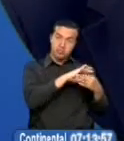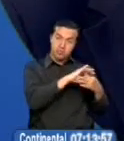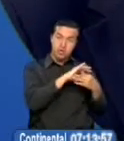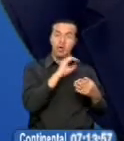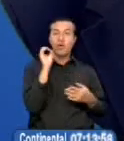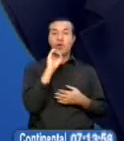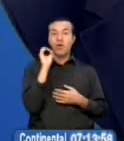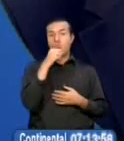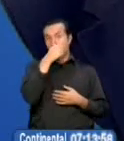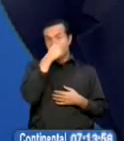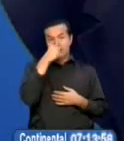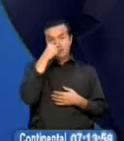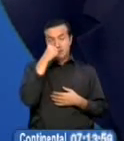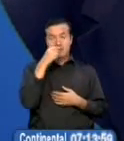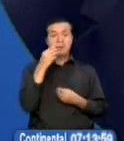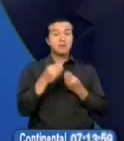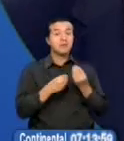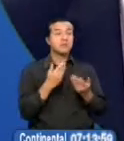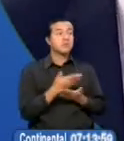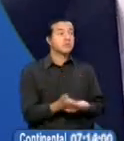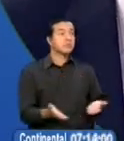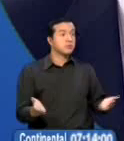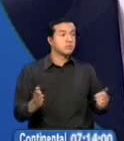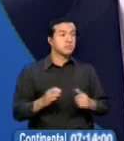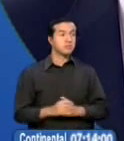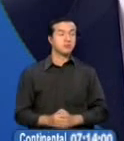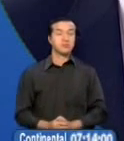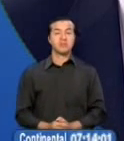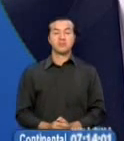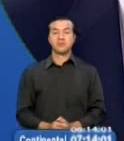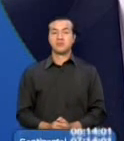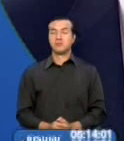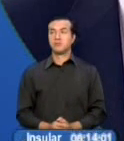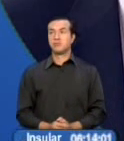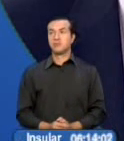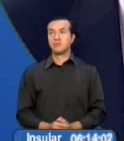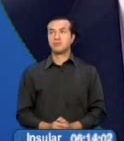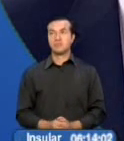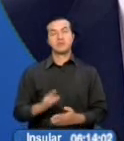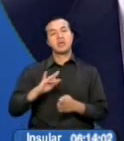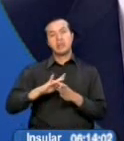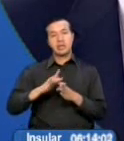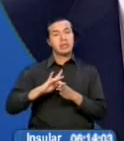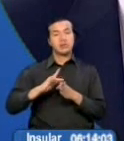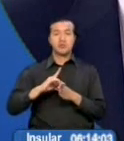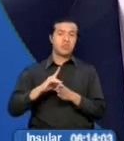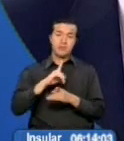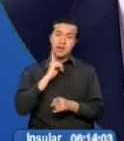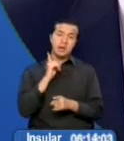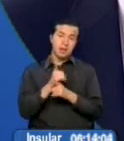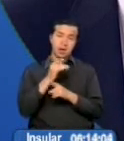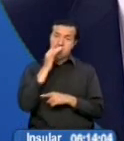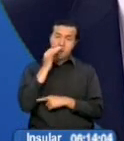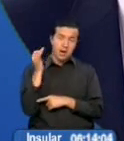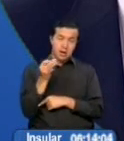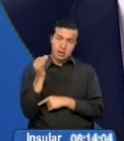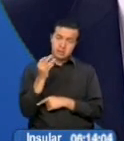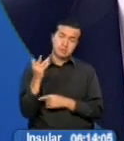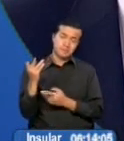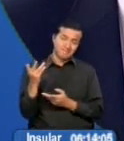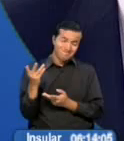al narcotráfico. ¿Qué va a pasar con ellos? Bueno, es un riesgo real, es un riesgo que existe